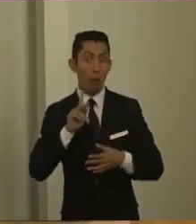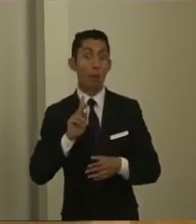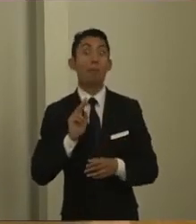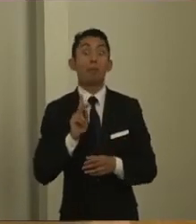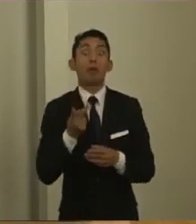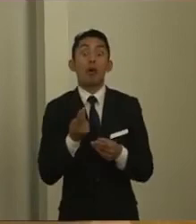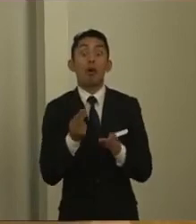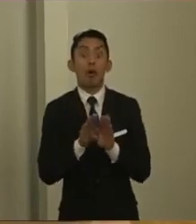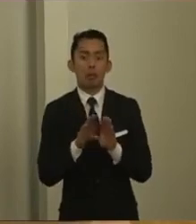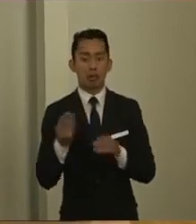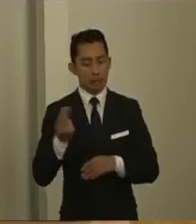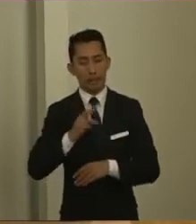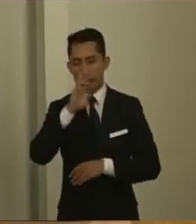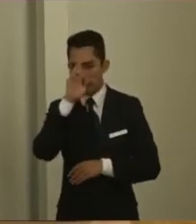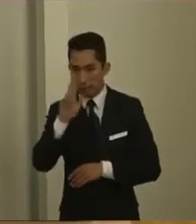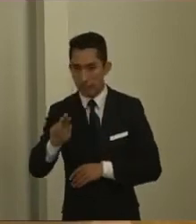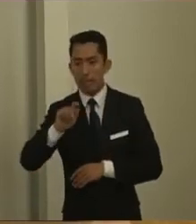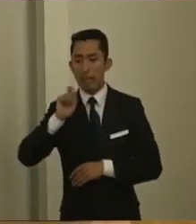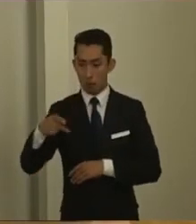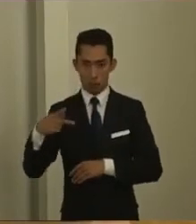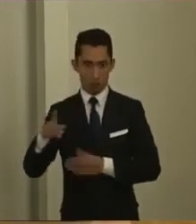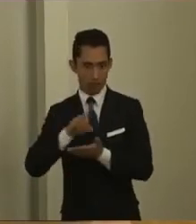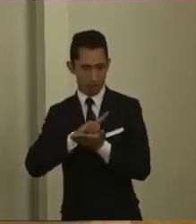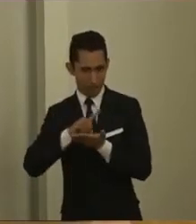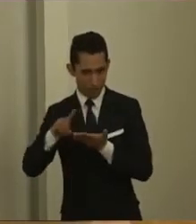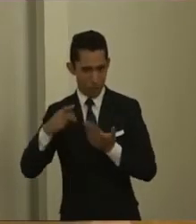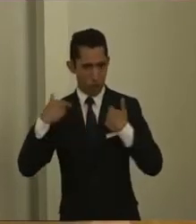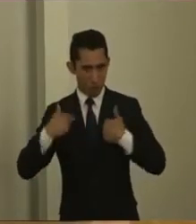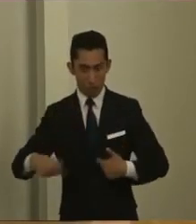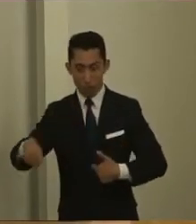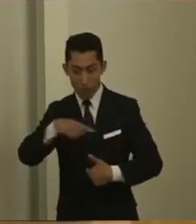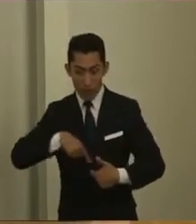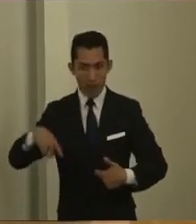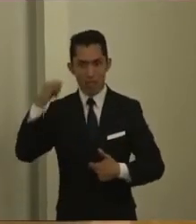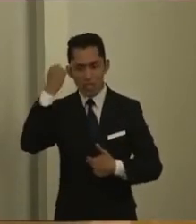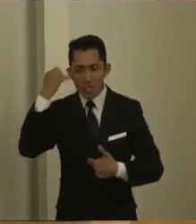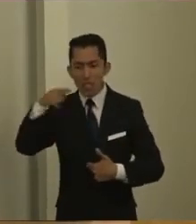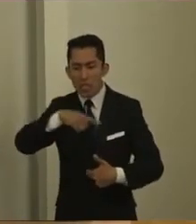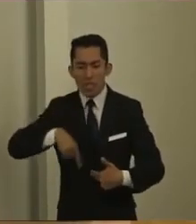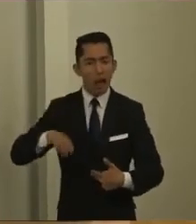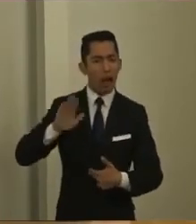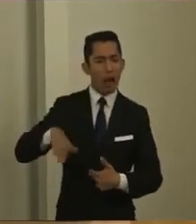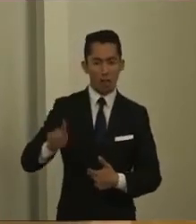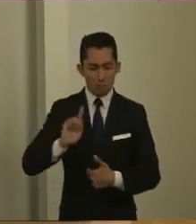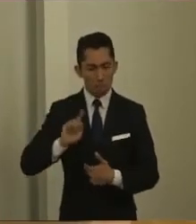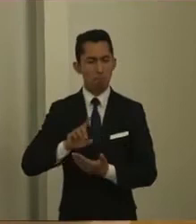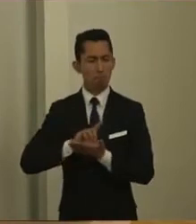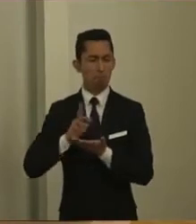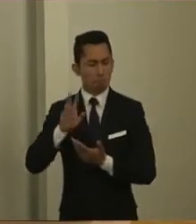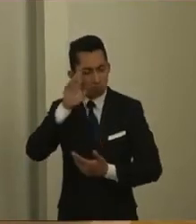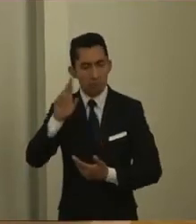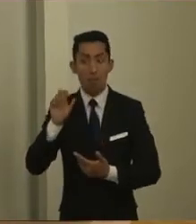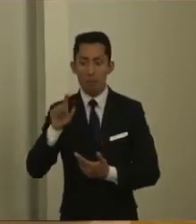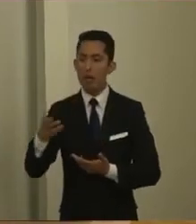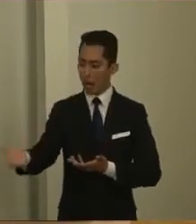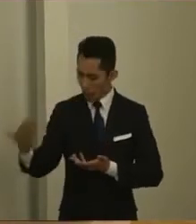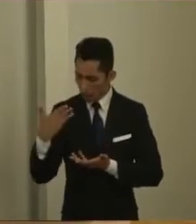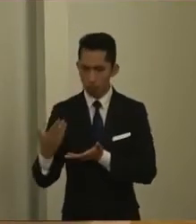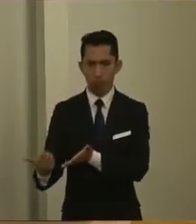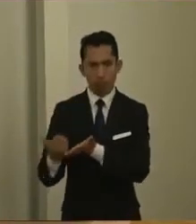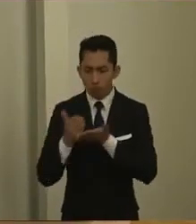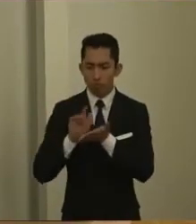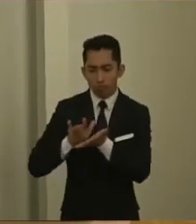se respete los derechos de los pueblos y comunidades indígenas y la participación de estos